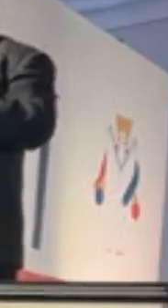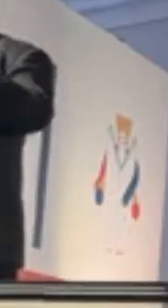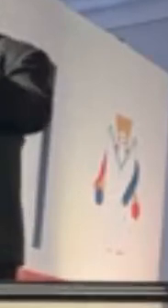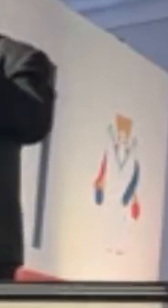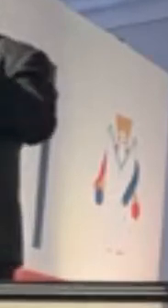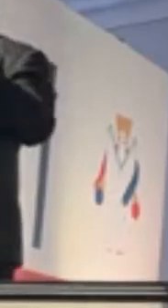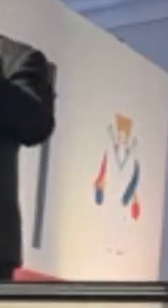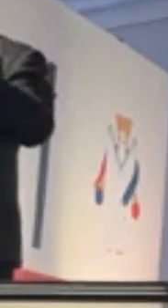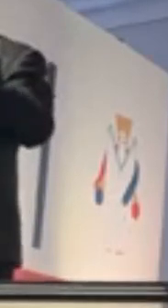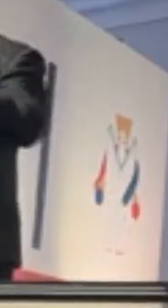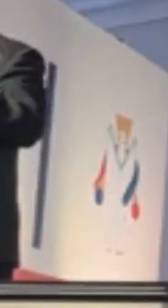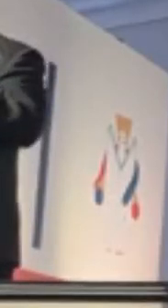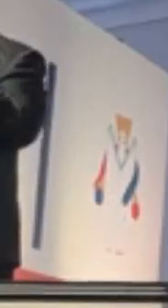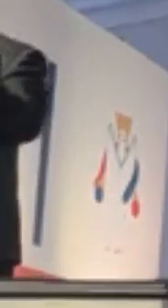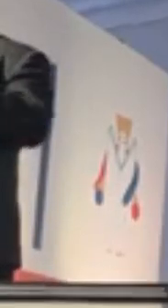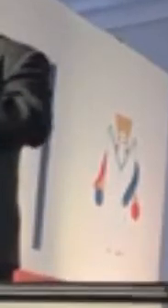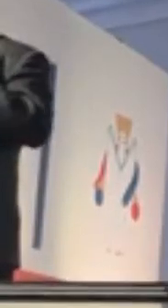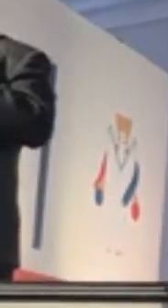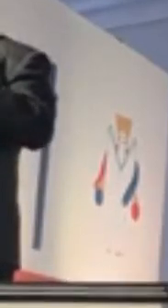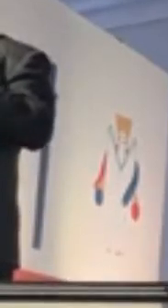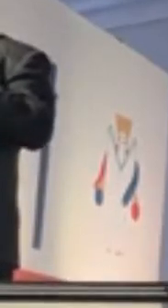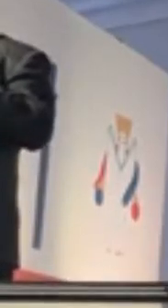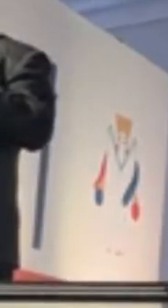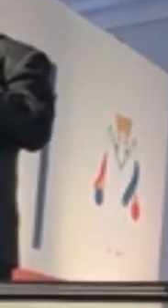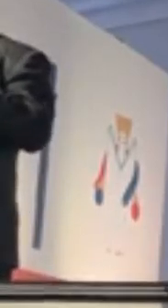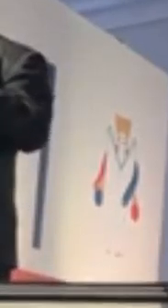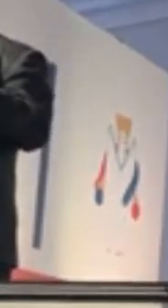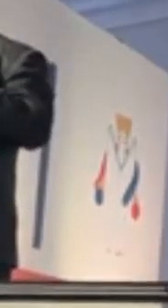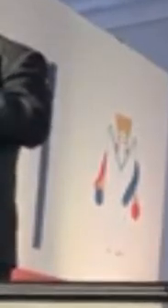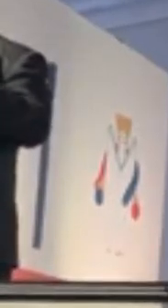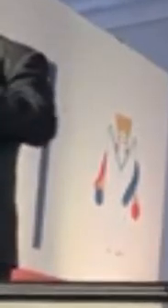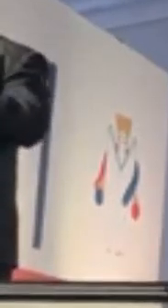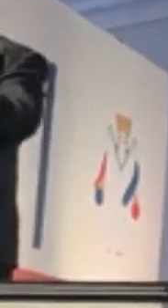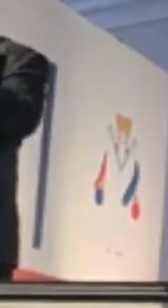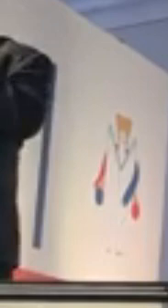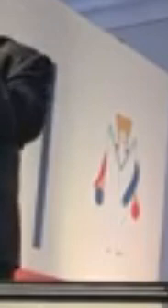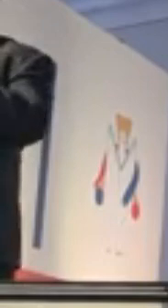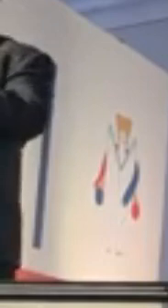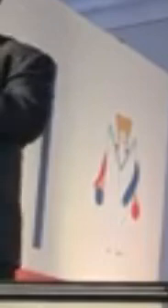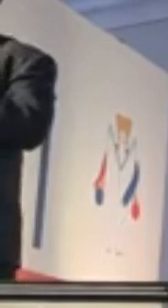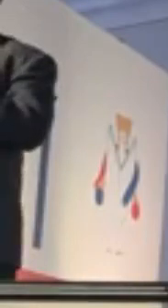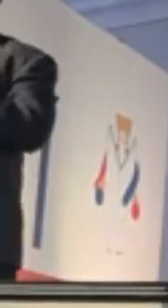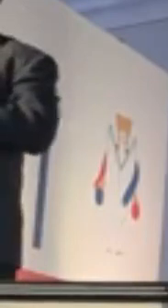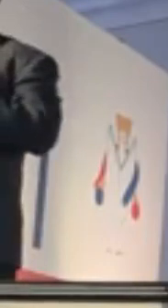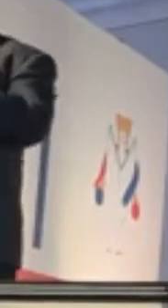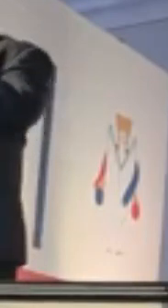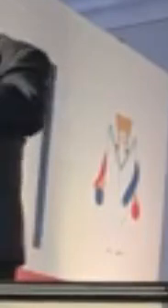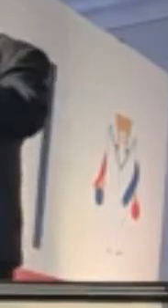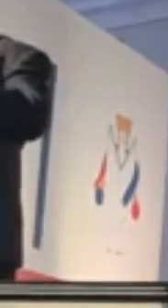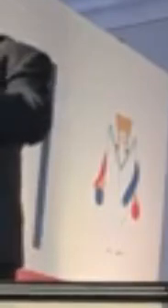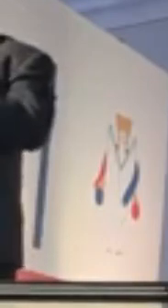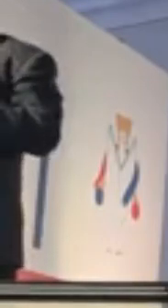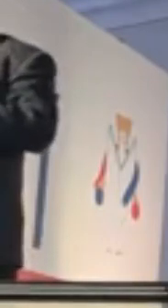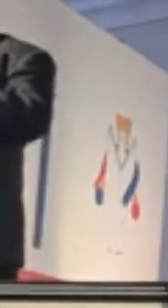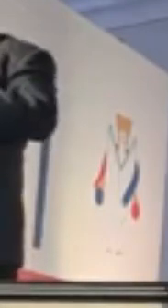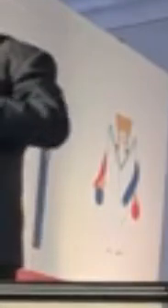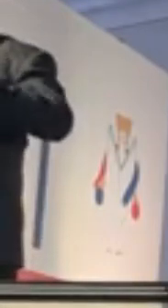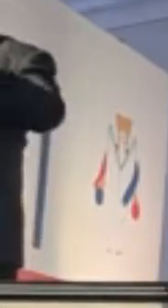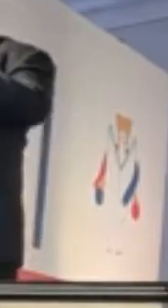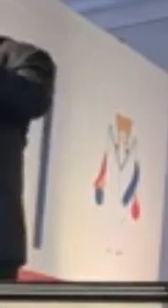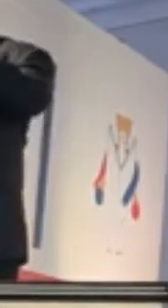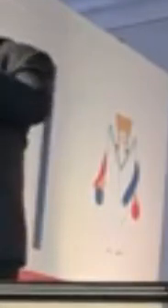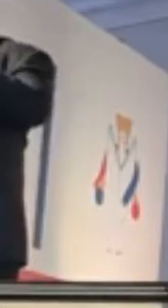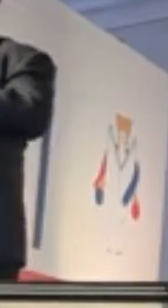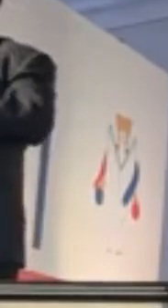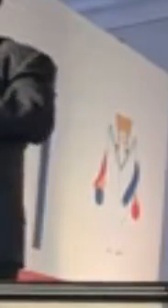negligente de la pandemia. Y un elemento fundamental, y voy a concluir,